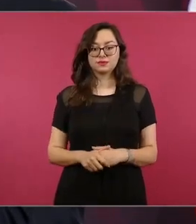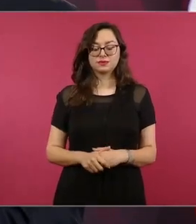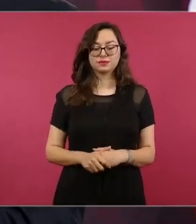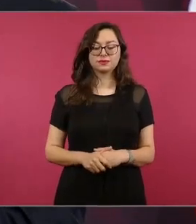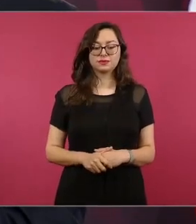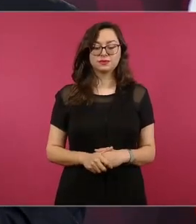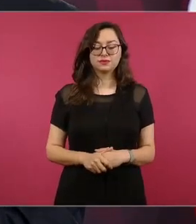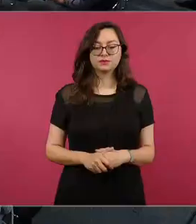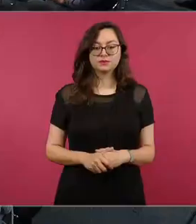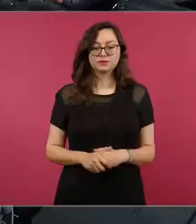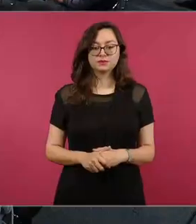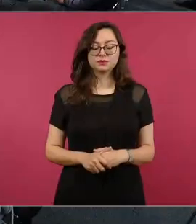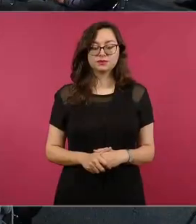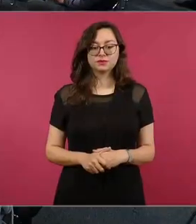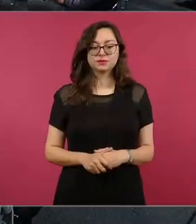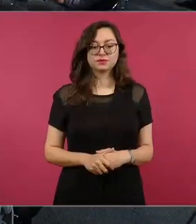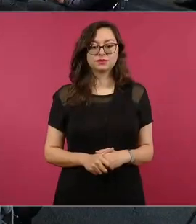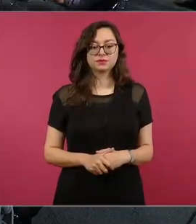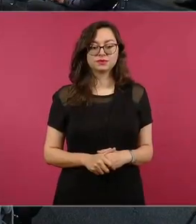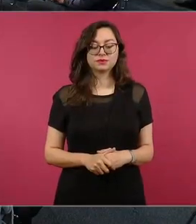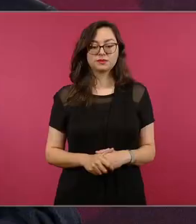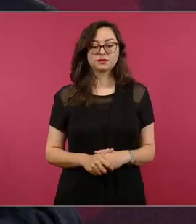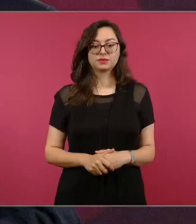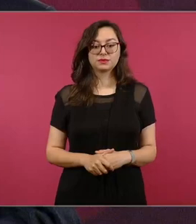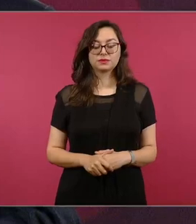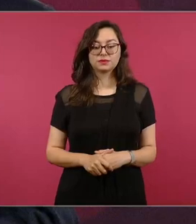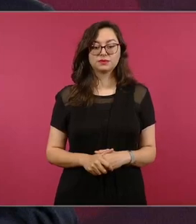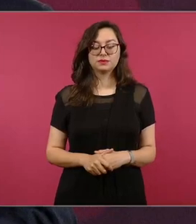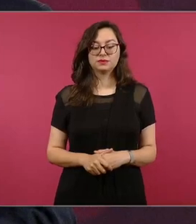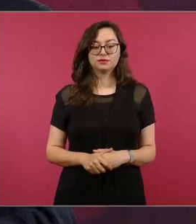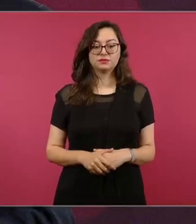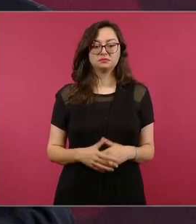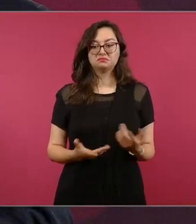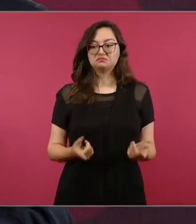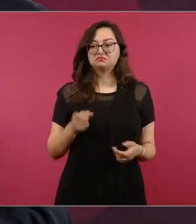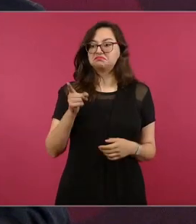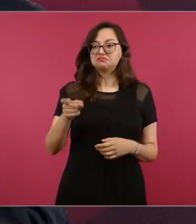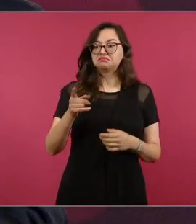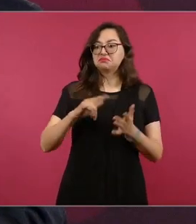a a censurar